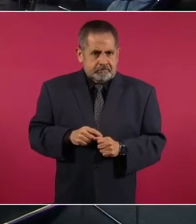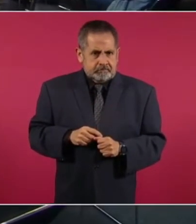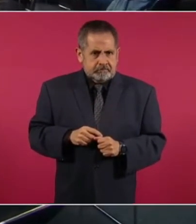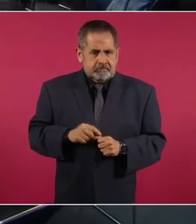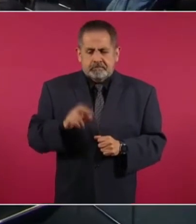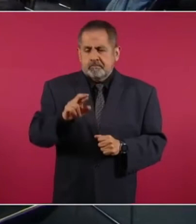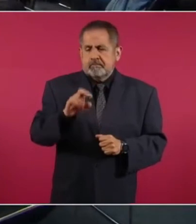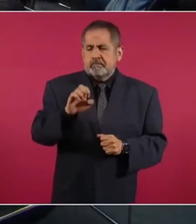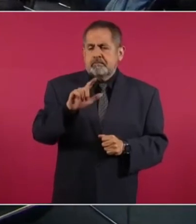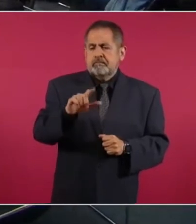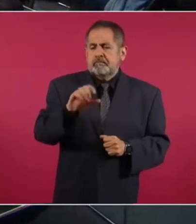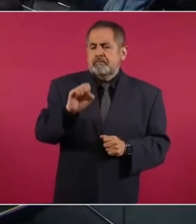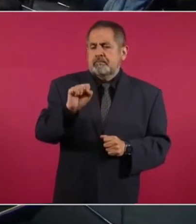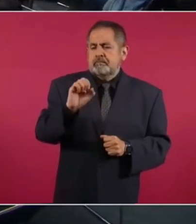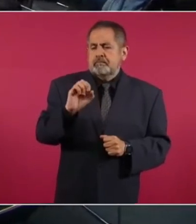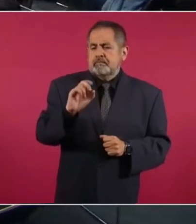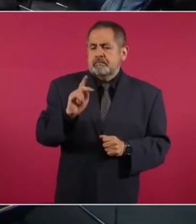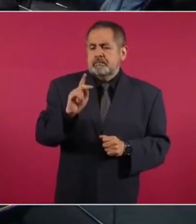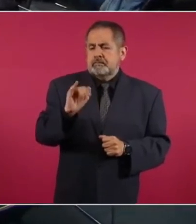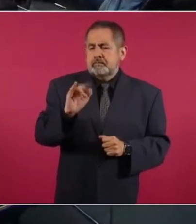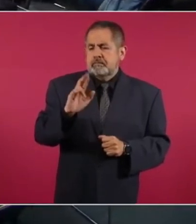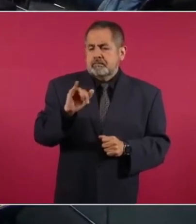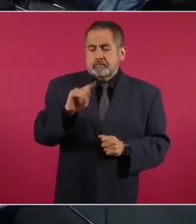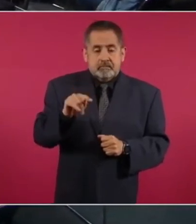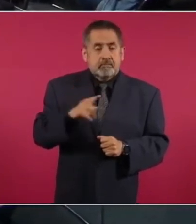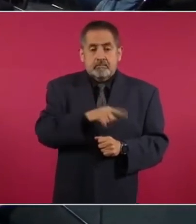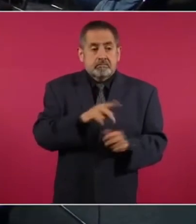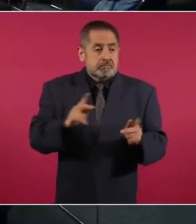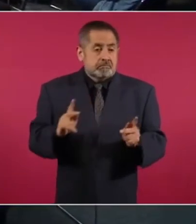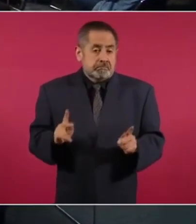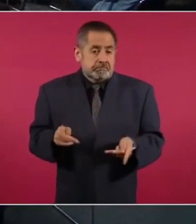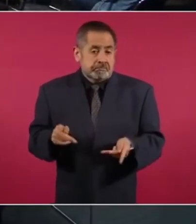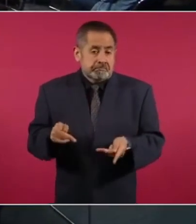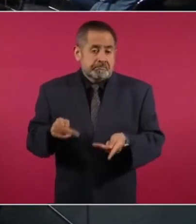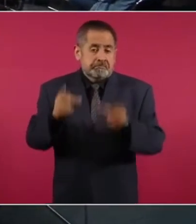Playa Espíritu, ¿sí? Y se vendieron,